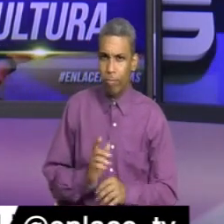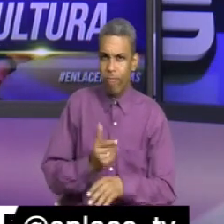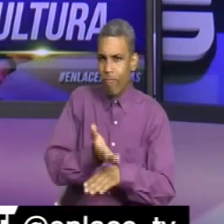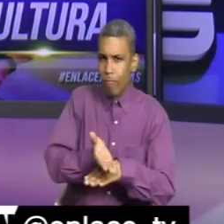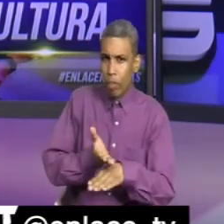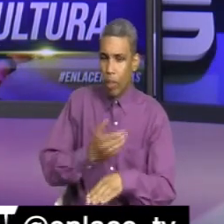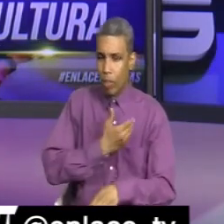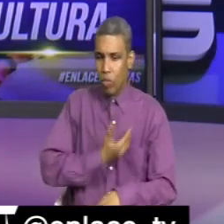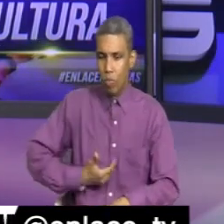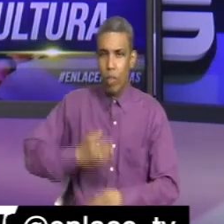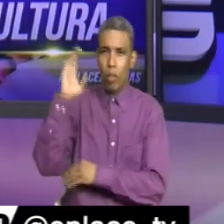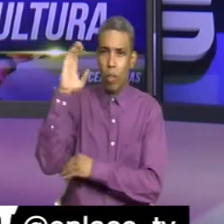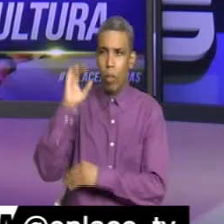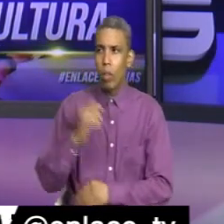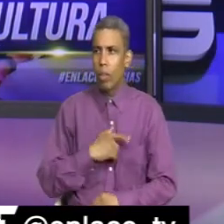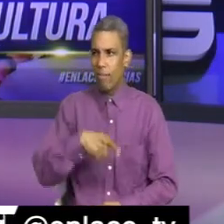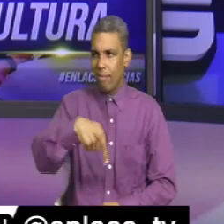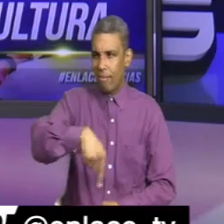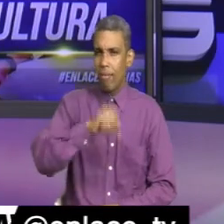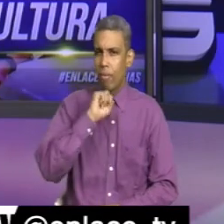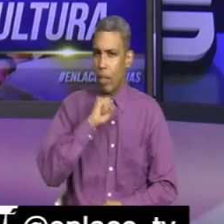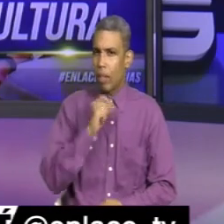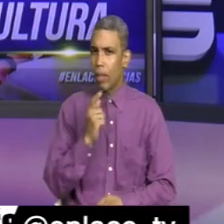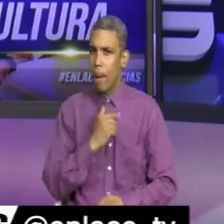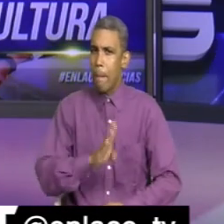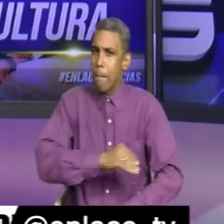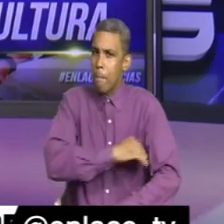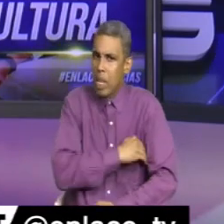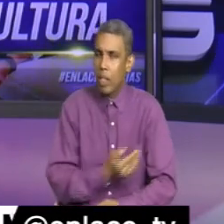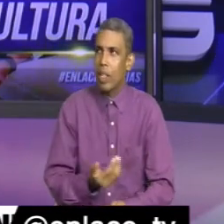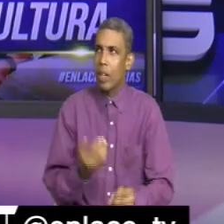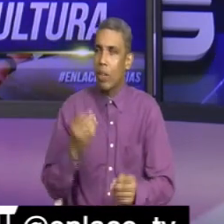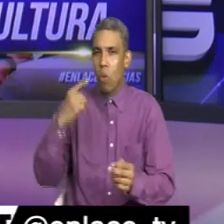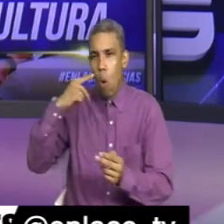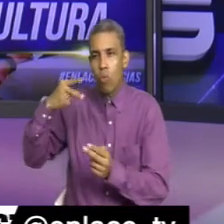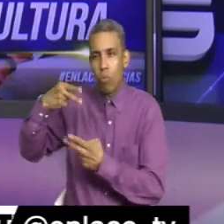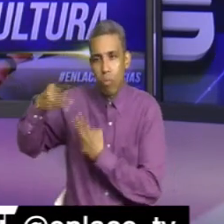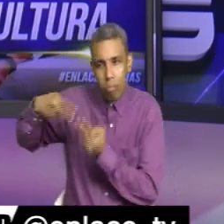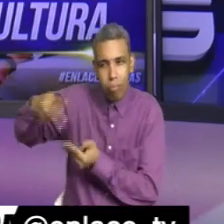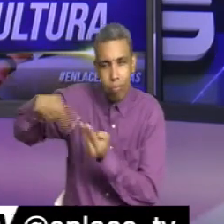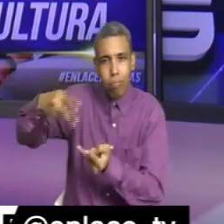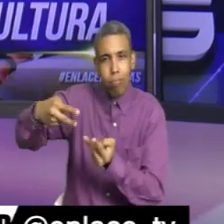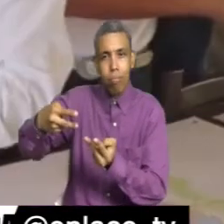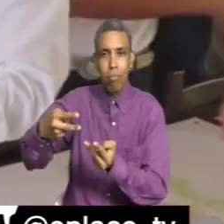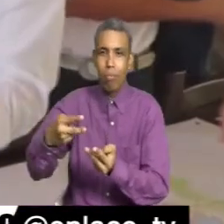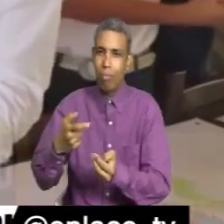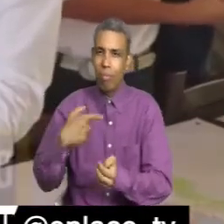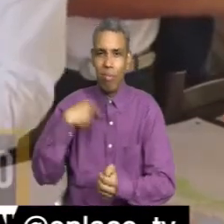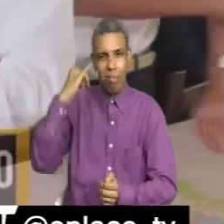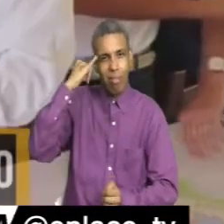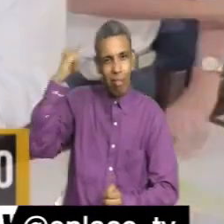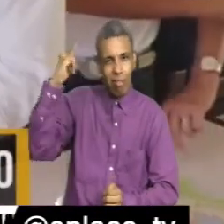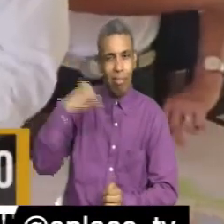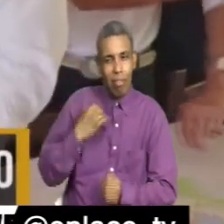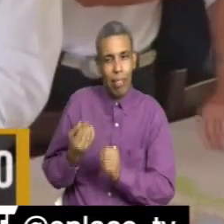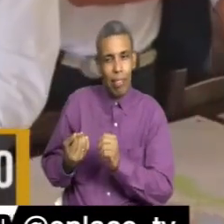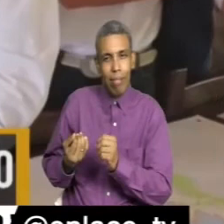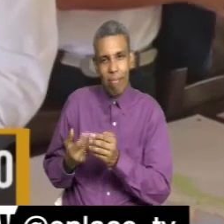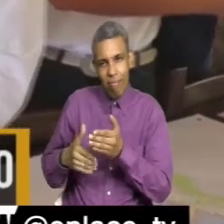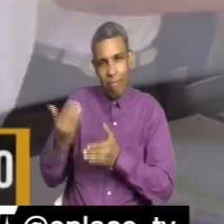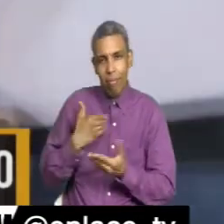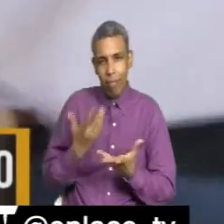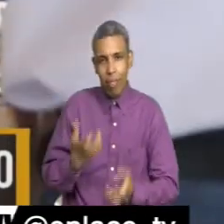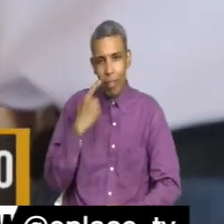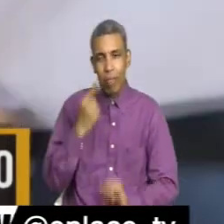del Turismo para impulsar de forma definitiva ese sector de la economía nacional. Consciente de dinamizar la economía en las regiones,